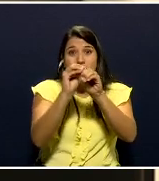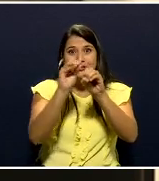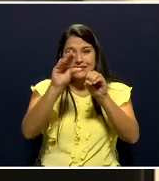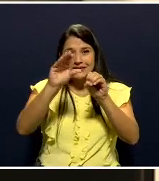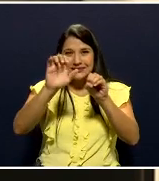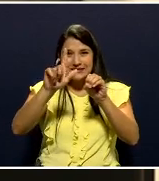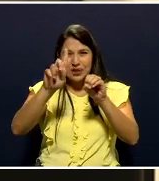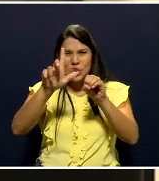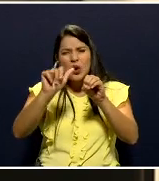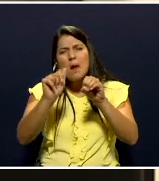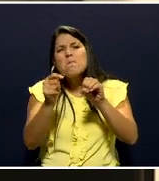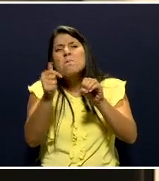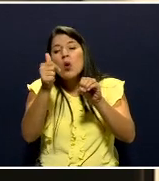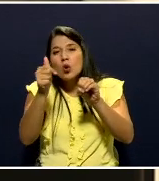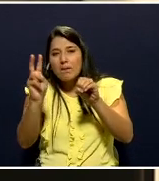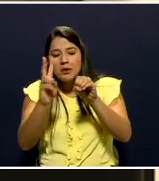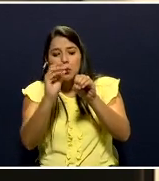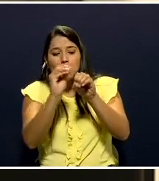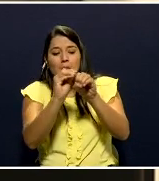leve o